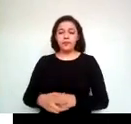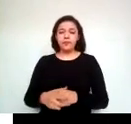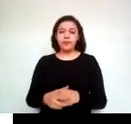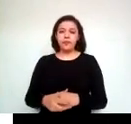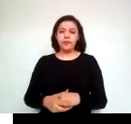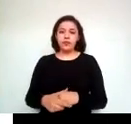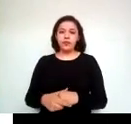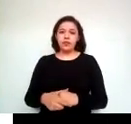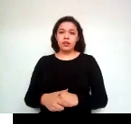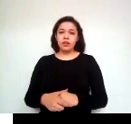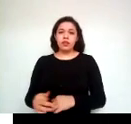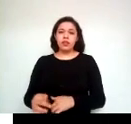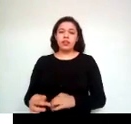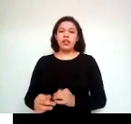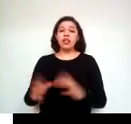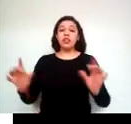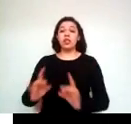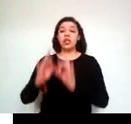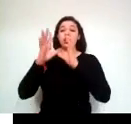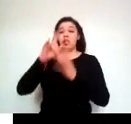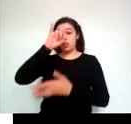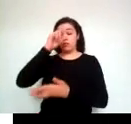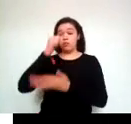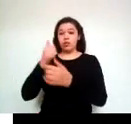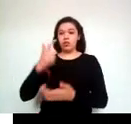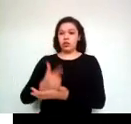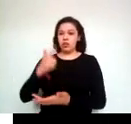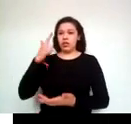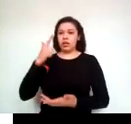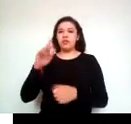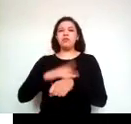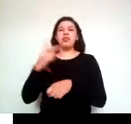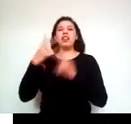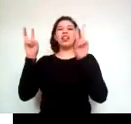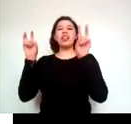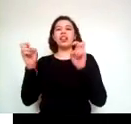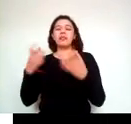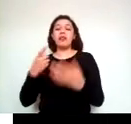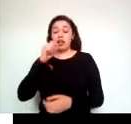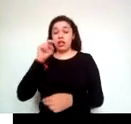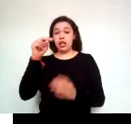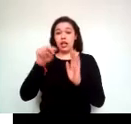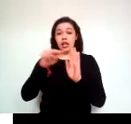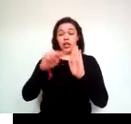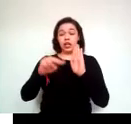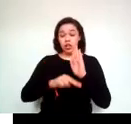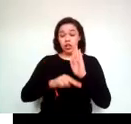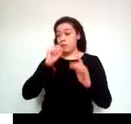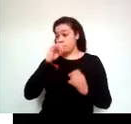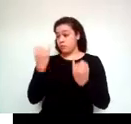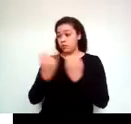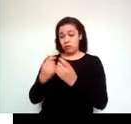los acontecimientos traumáticos severos. ¿Por qué hablamos de este tema? Porque la normatividad también nos pide identificar a